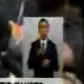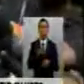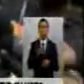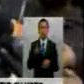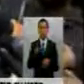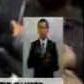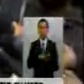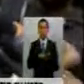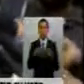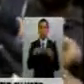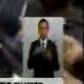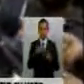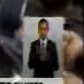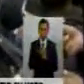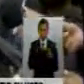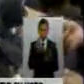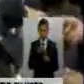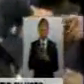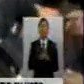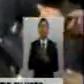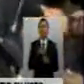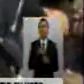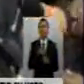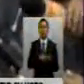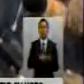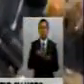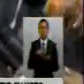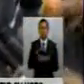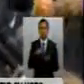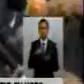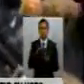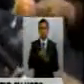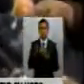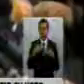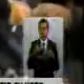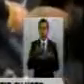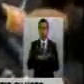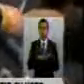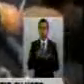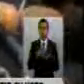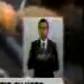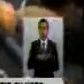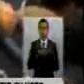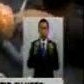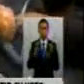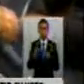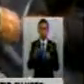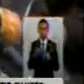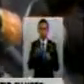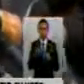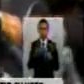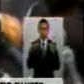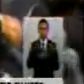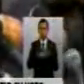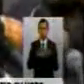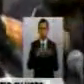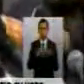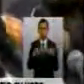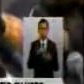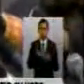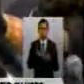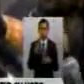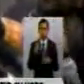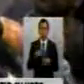serán absolutamente democráticos y va a valer la pena haber llevado adelante esta jornada electoral. En